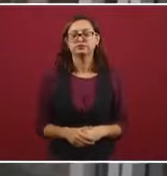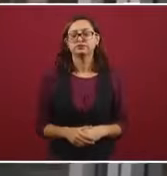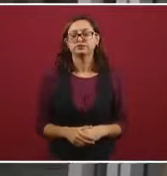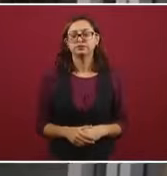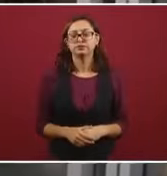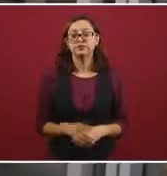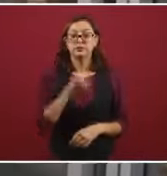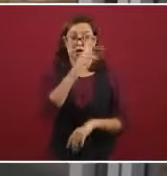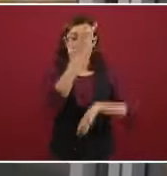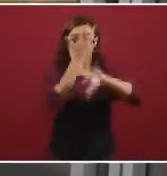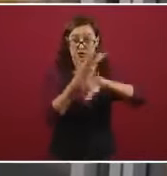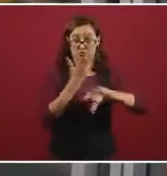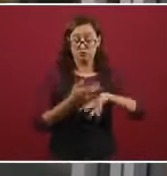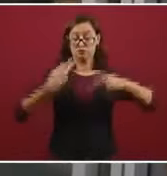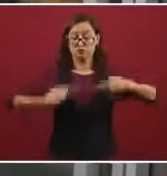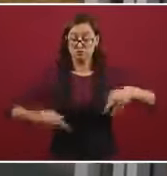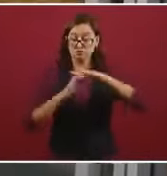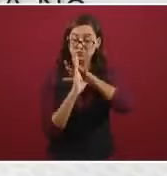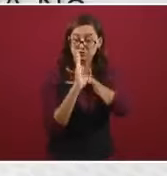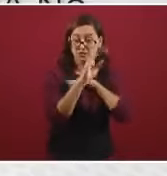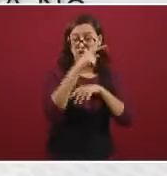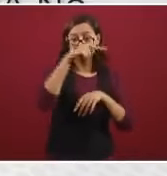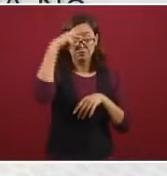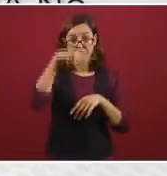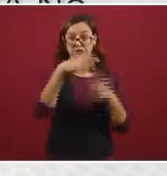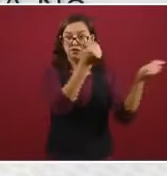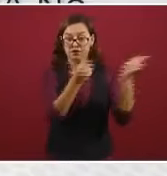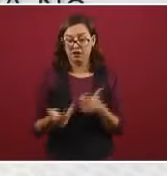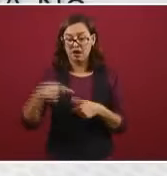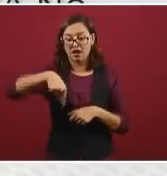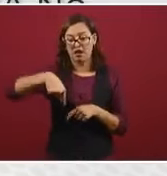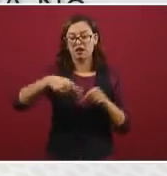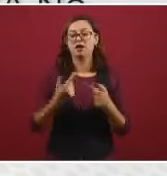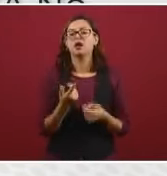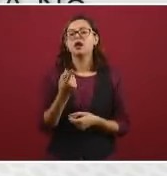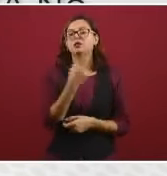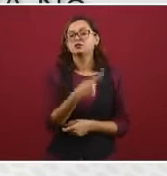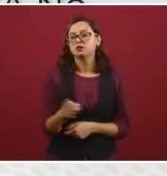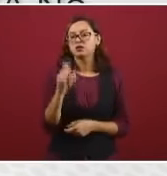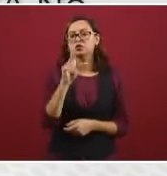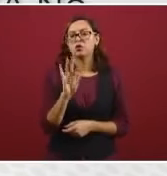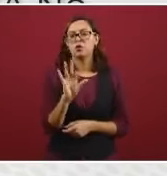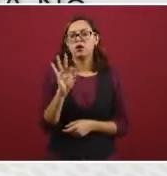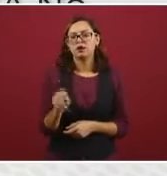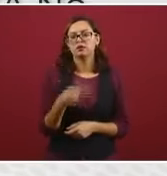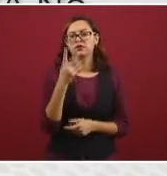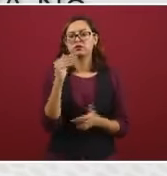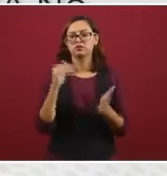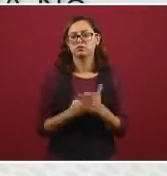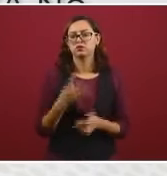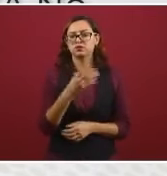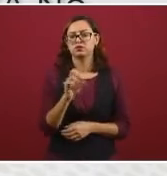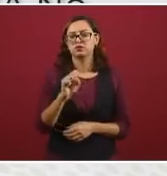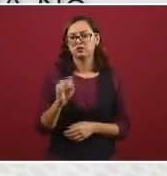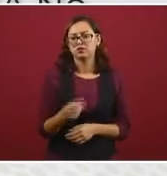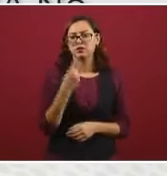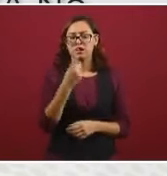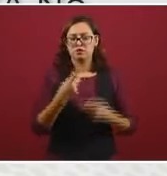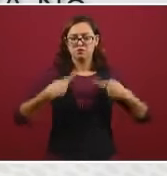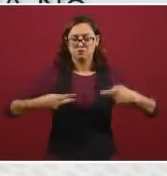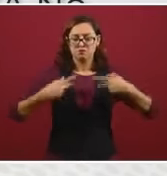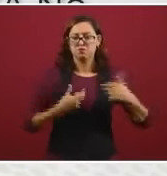desde Estados Unidos durante 2019, México ha recibido a 142.271 connacionales, de los cuales